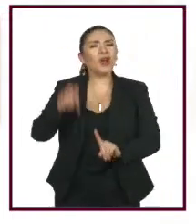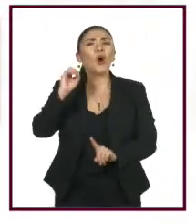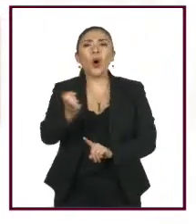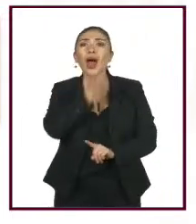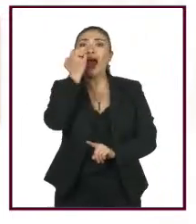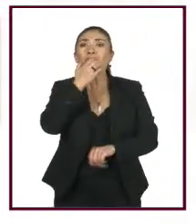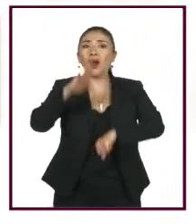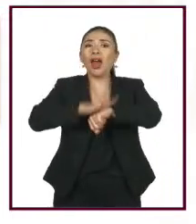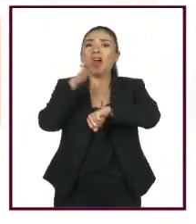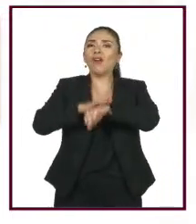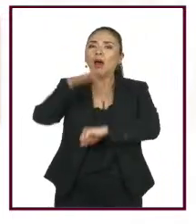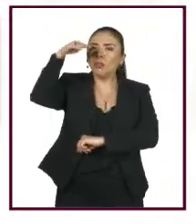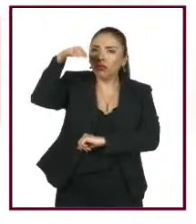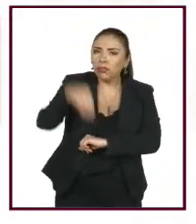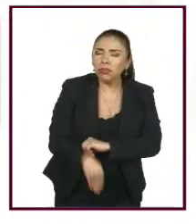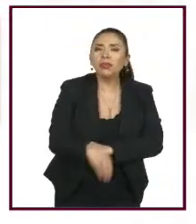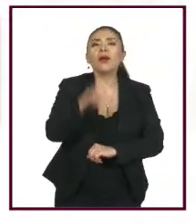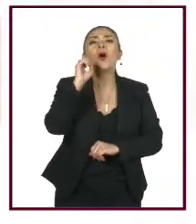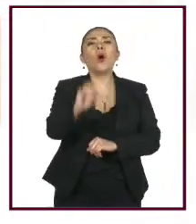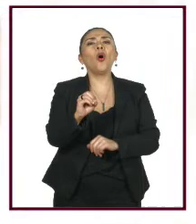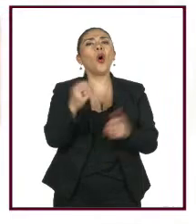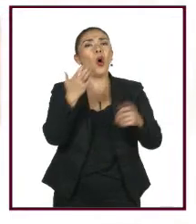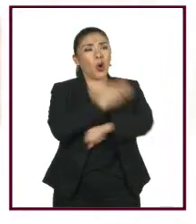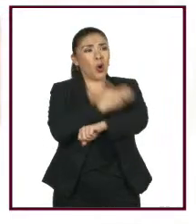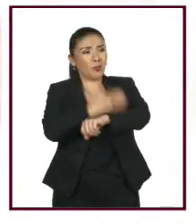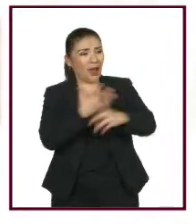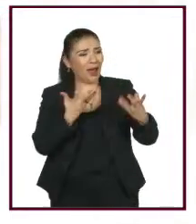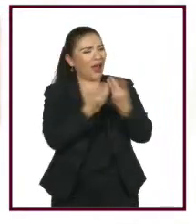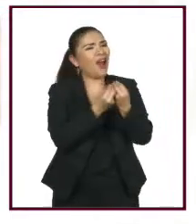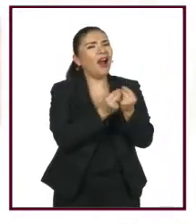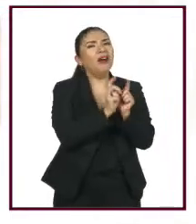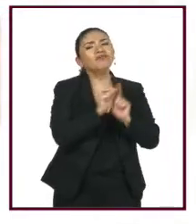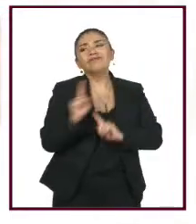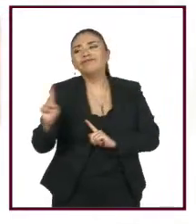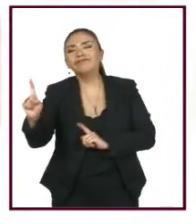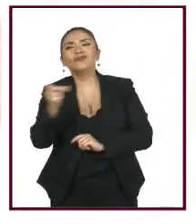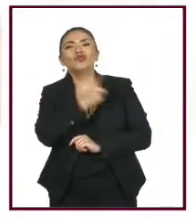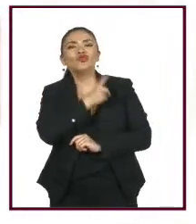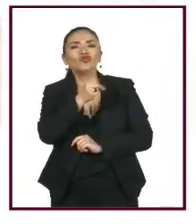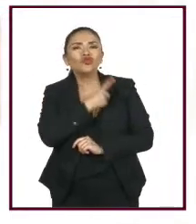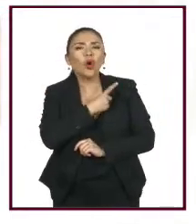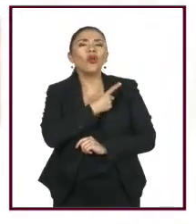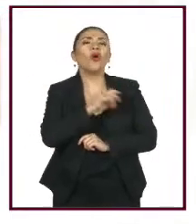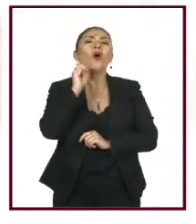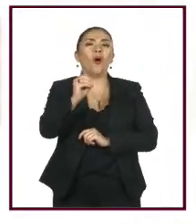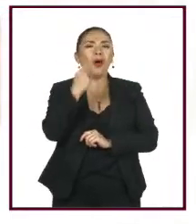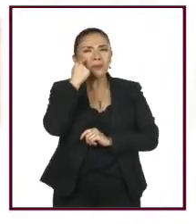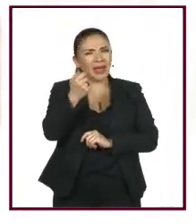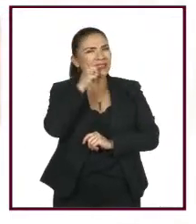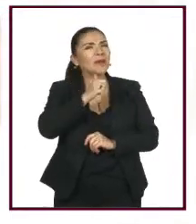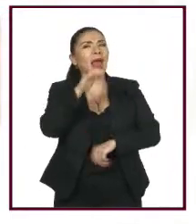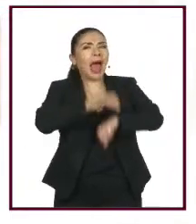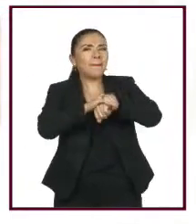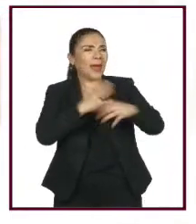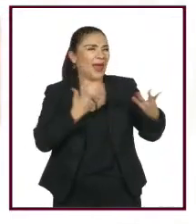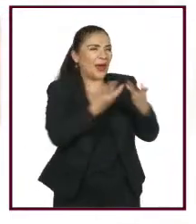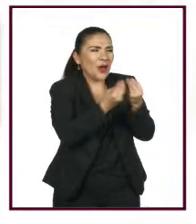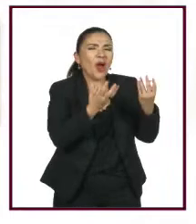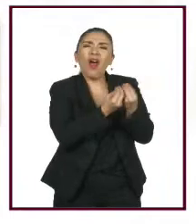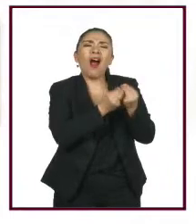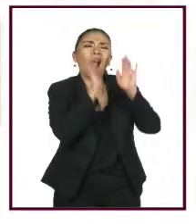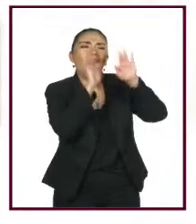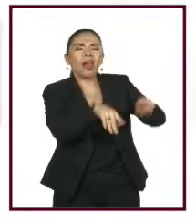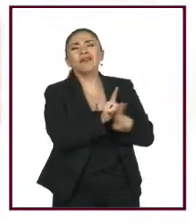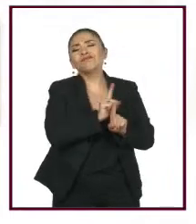rendimiento académico, se aísla de sus compañeros, por ejemplo, que tienen ciertos grupos de amigos y empiezan a